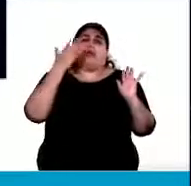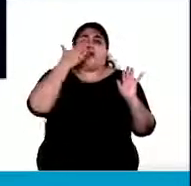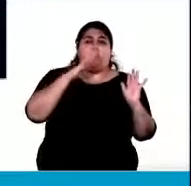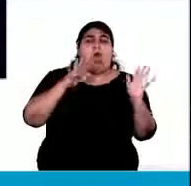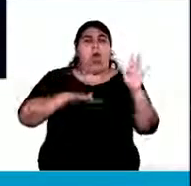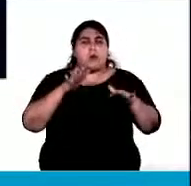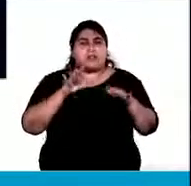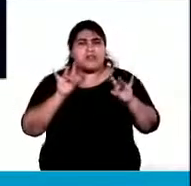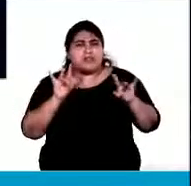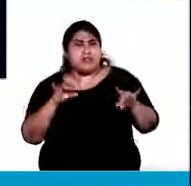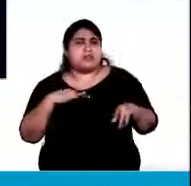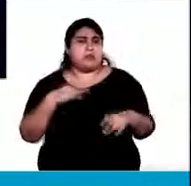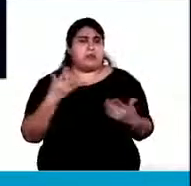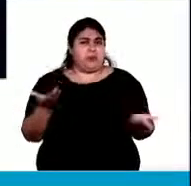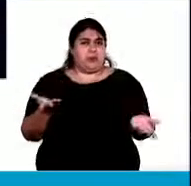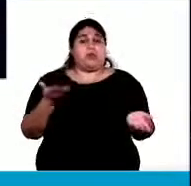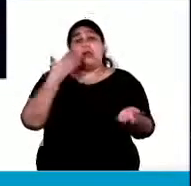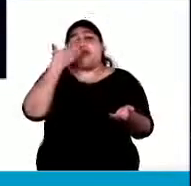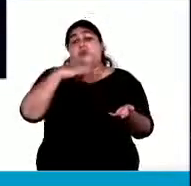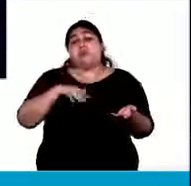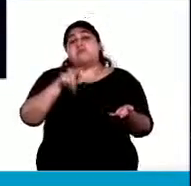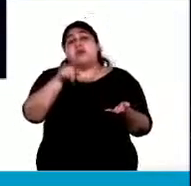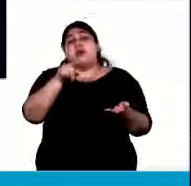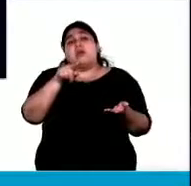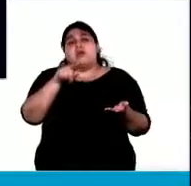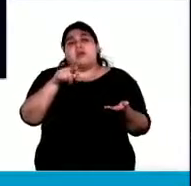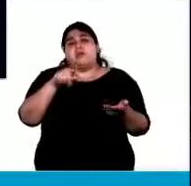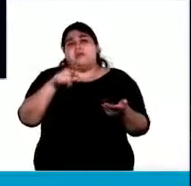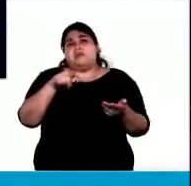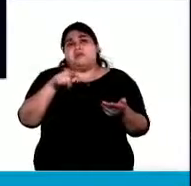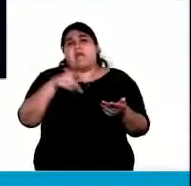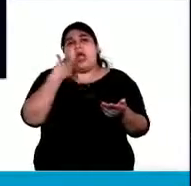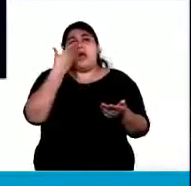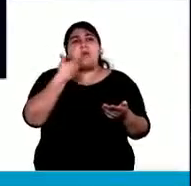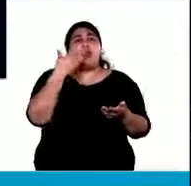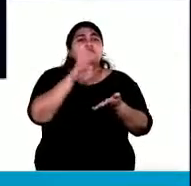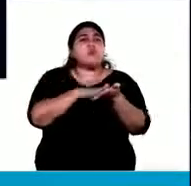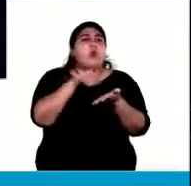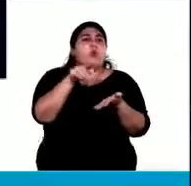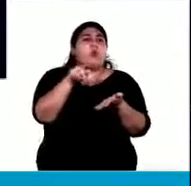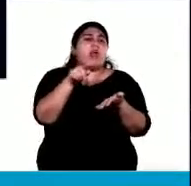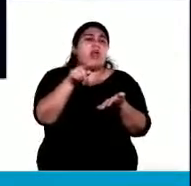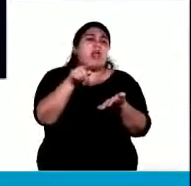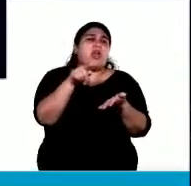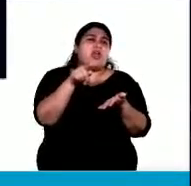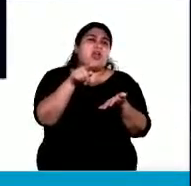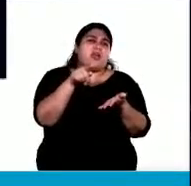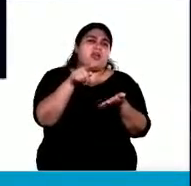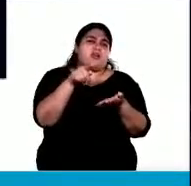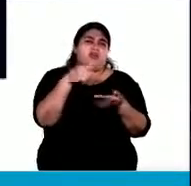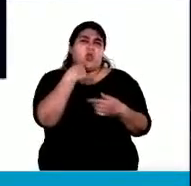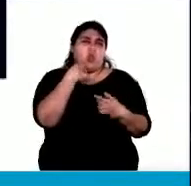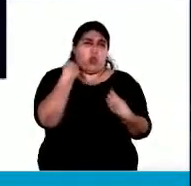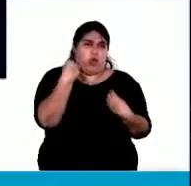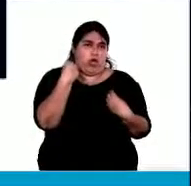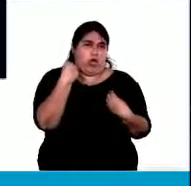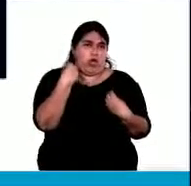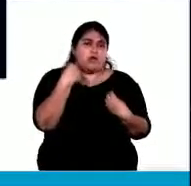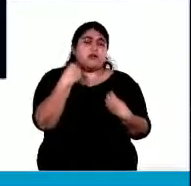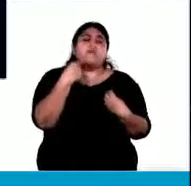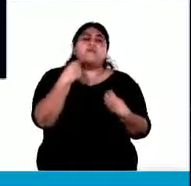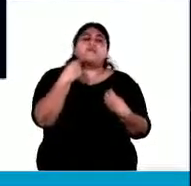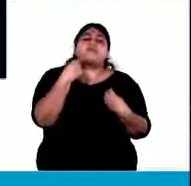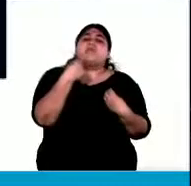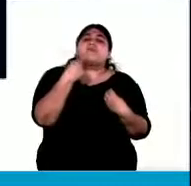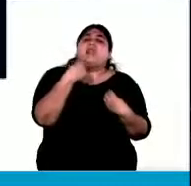vida. Y después hizo un hilo respecto de la incertidumbre, y